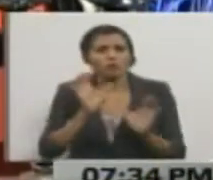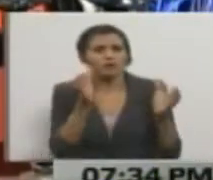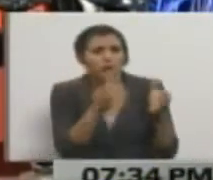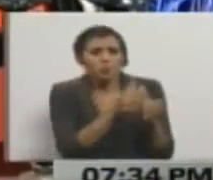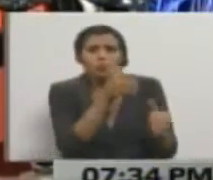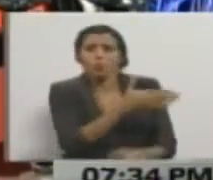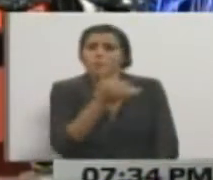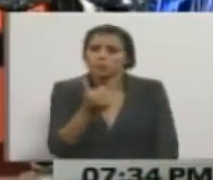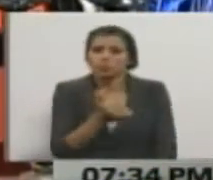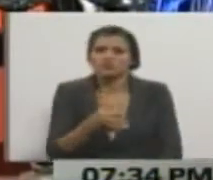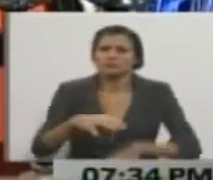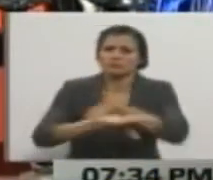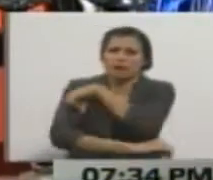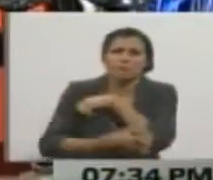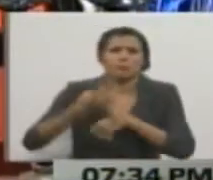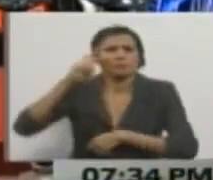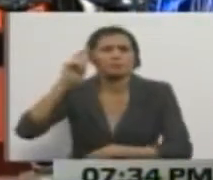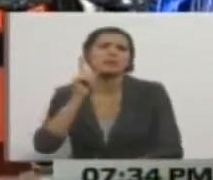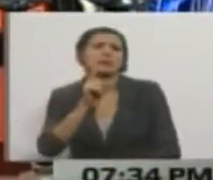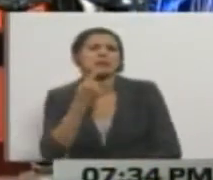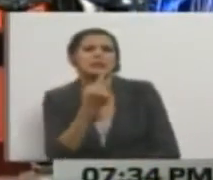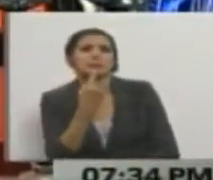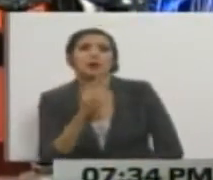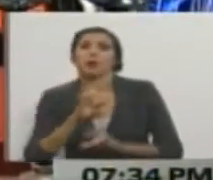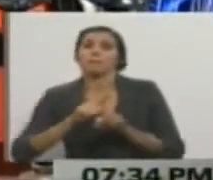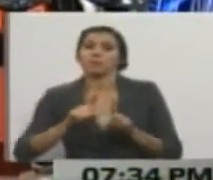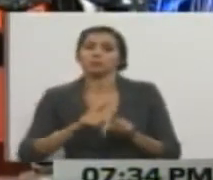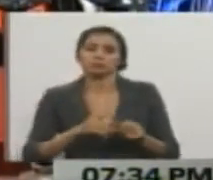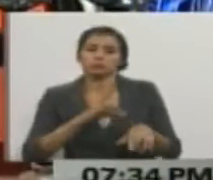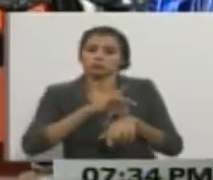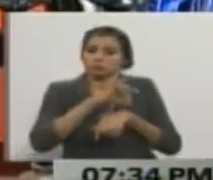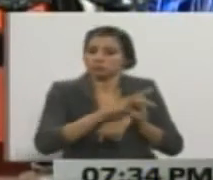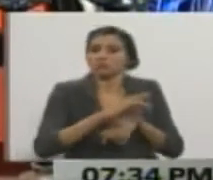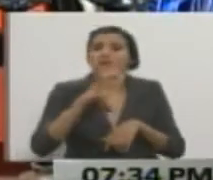manipulación, el CNE cumpliendo con la ley, señor Obama,